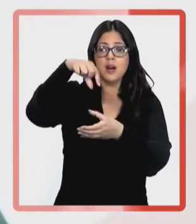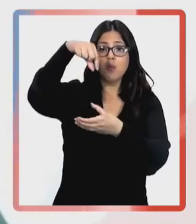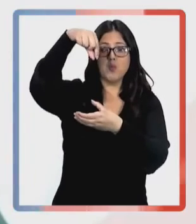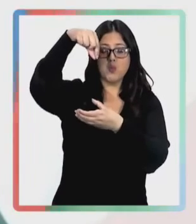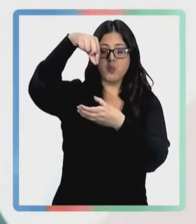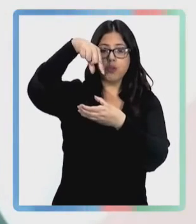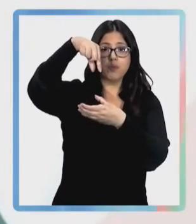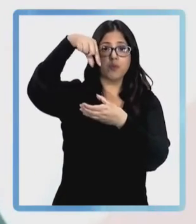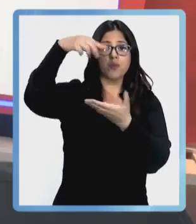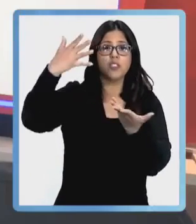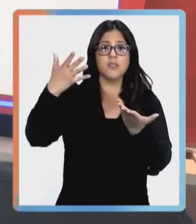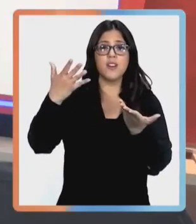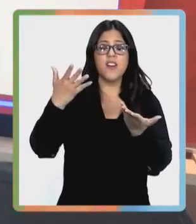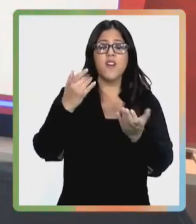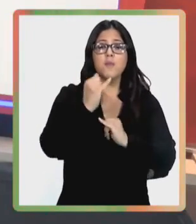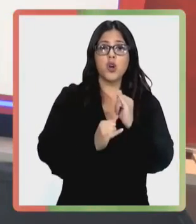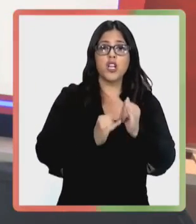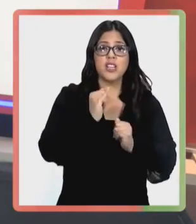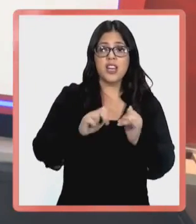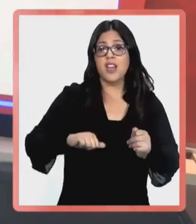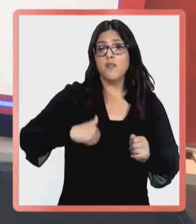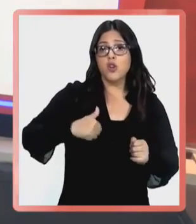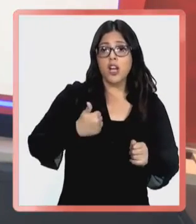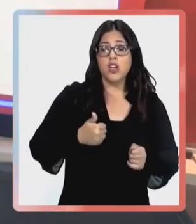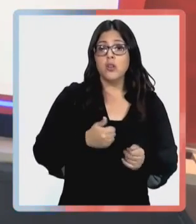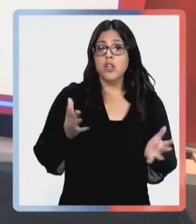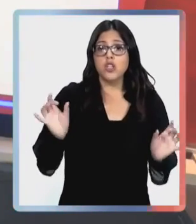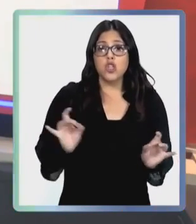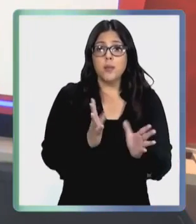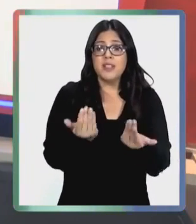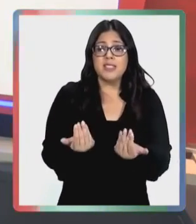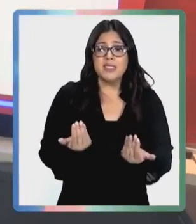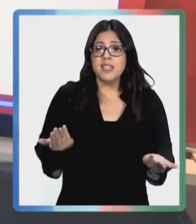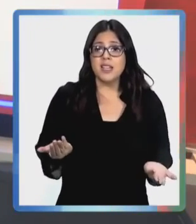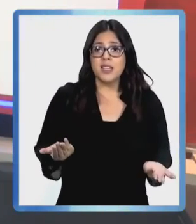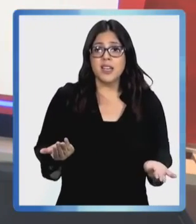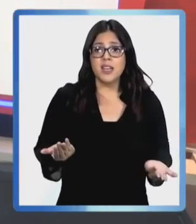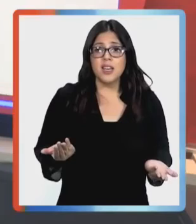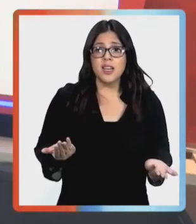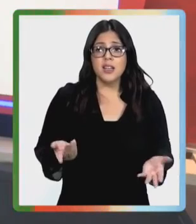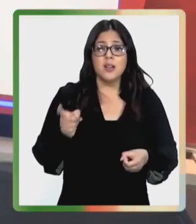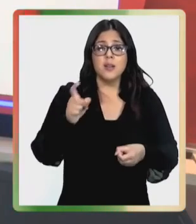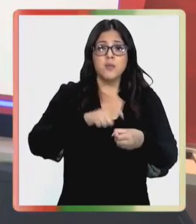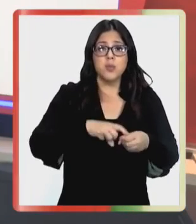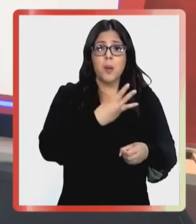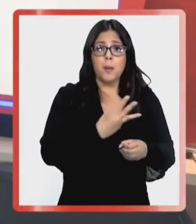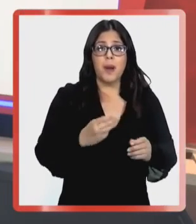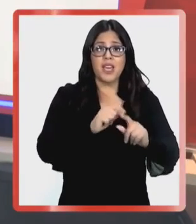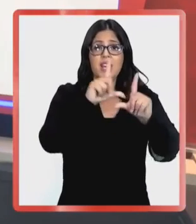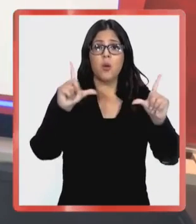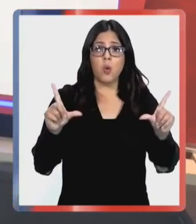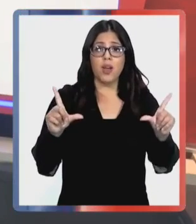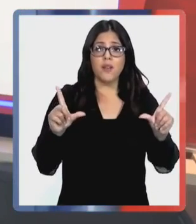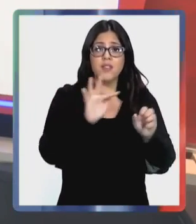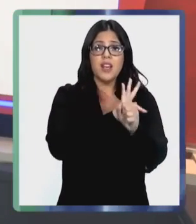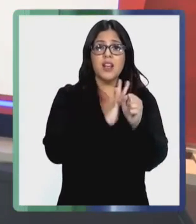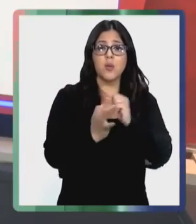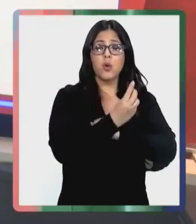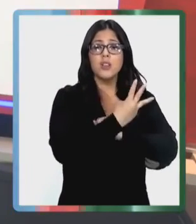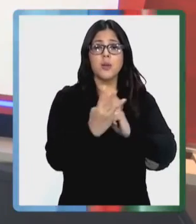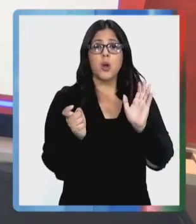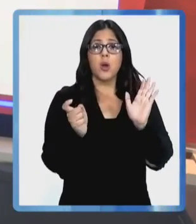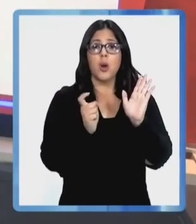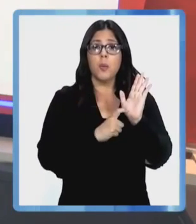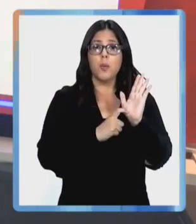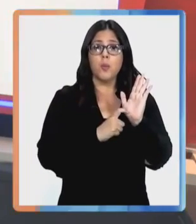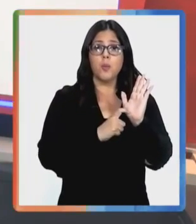Para poder ser voluntario, para que todos se sumen, lo único que se necesita es registrarse en la página web de la Fundación, que es